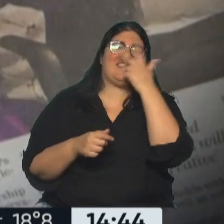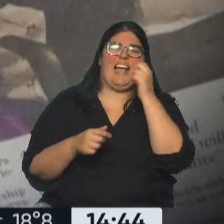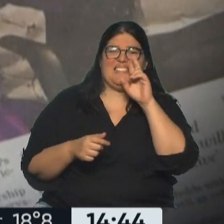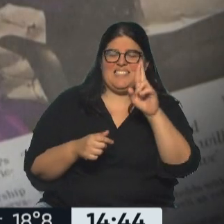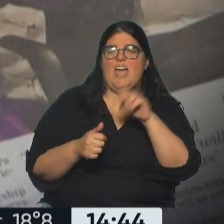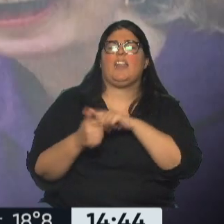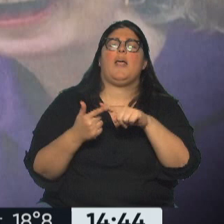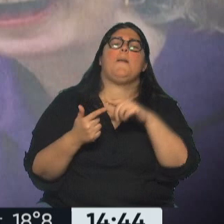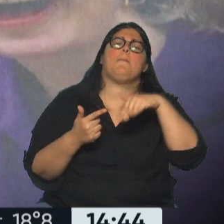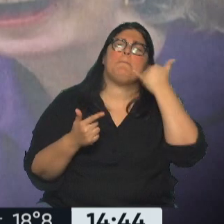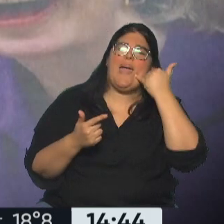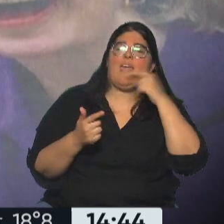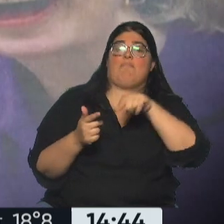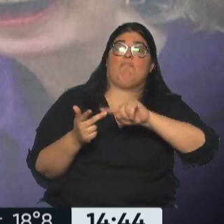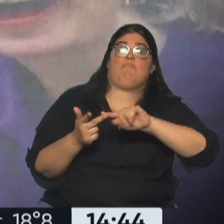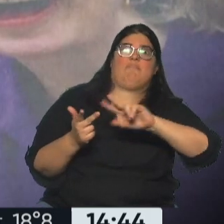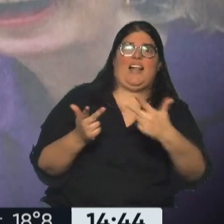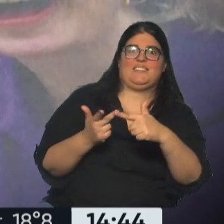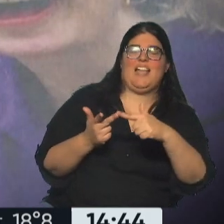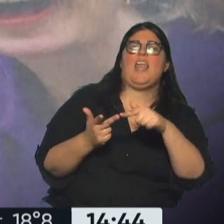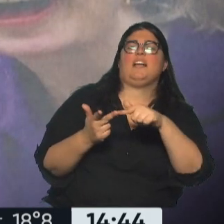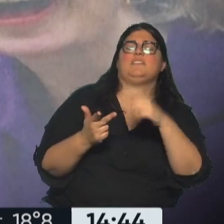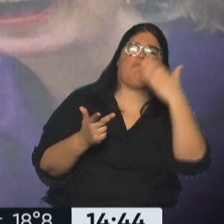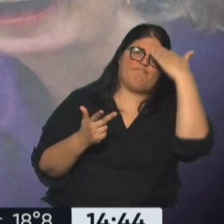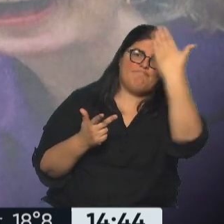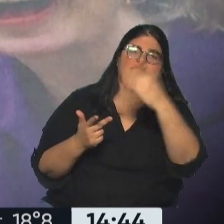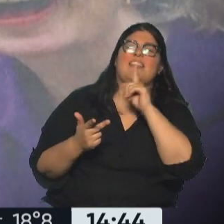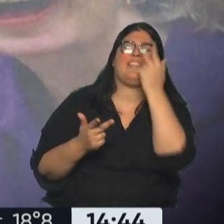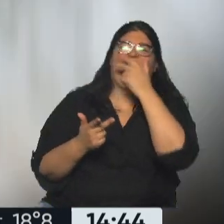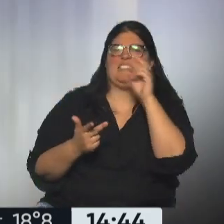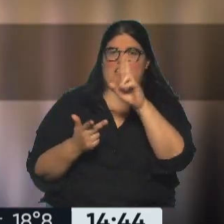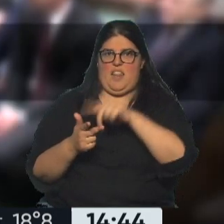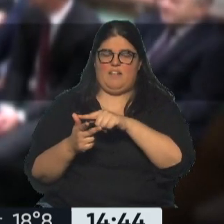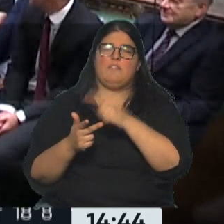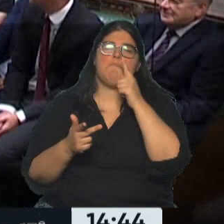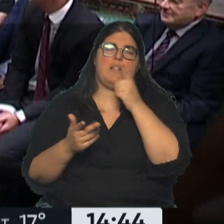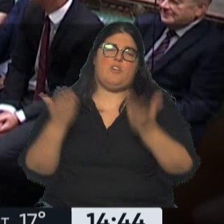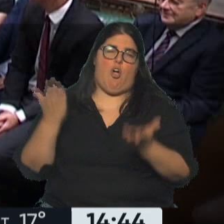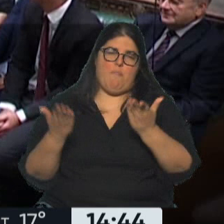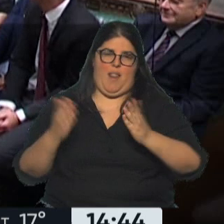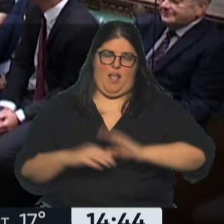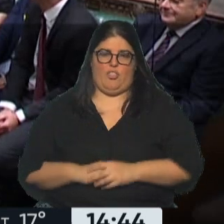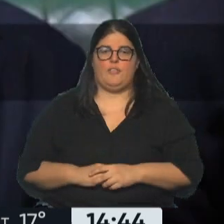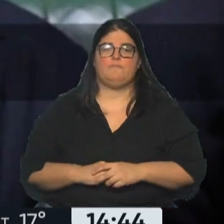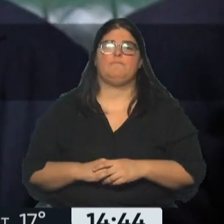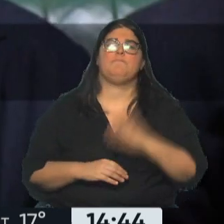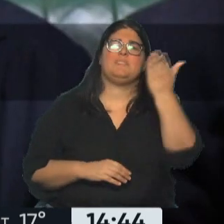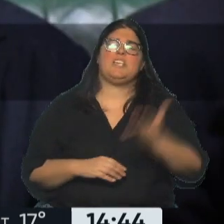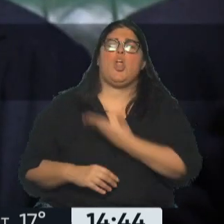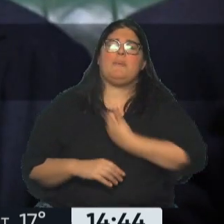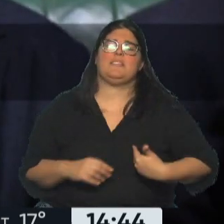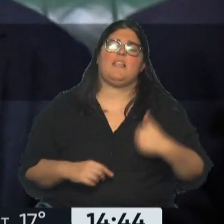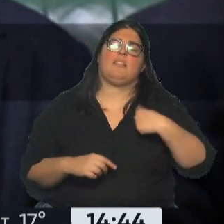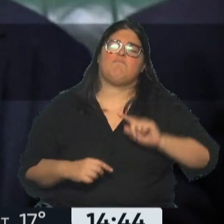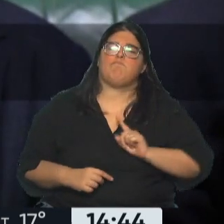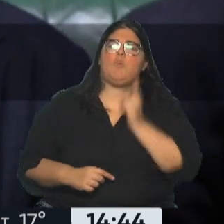quien se confiesa gran admiradora y con quien ya se la empieza a comparar. Mr. Speaker, I'm honoured